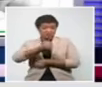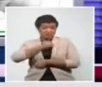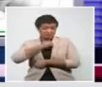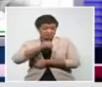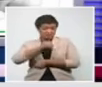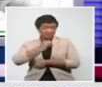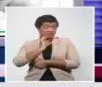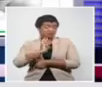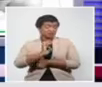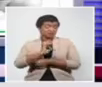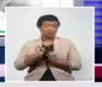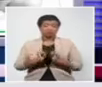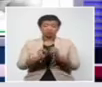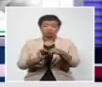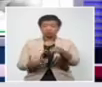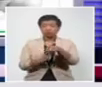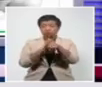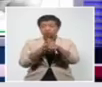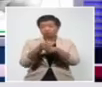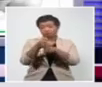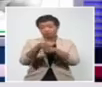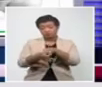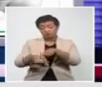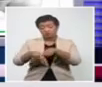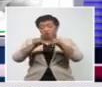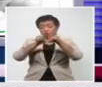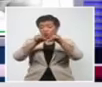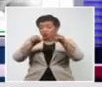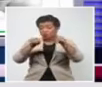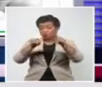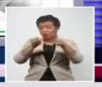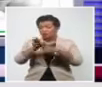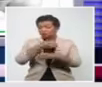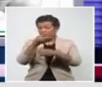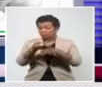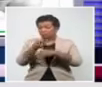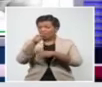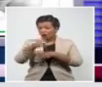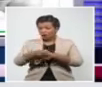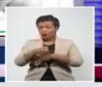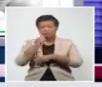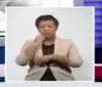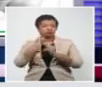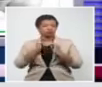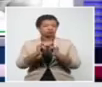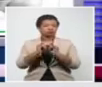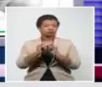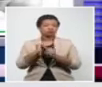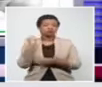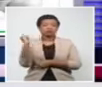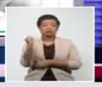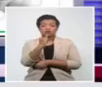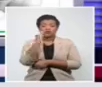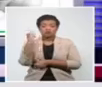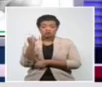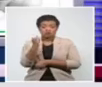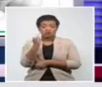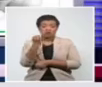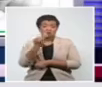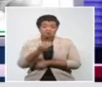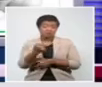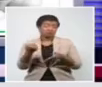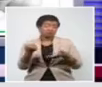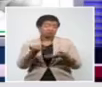el comportamiento de la enfermedad en Cuba, pero vamos a conocer de inmediato la situación internacional debido al impacto de